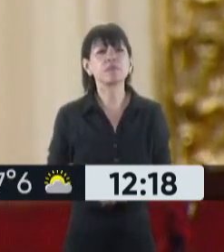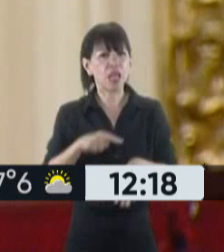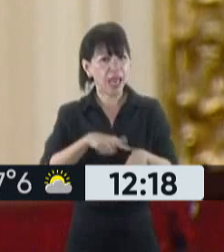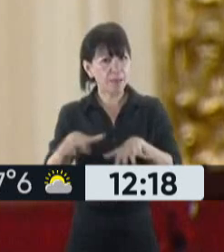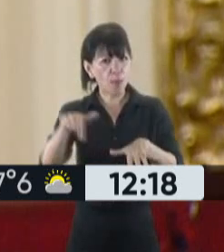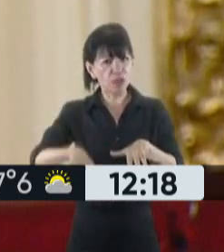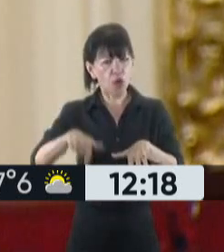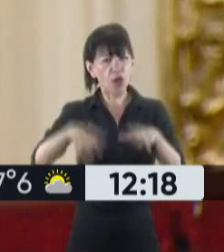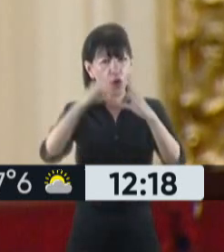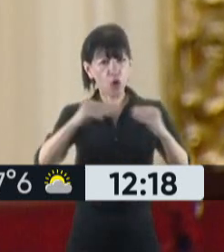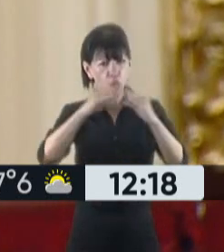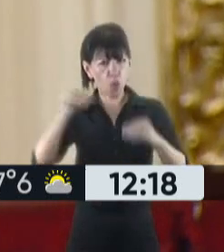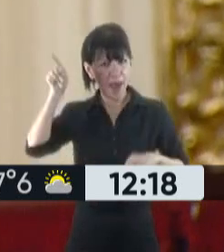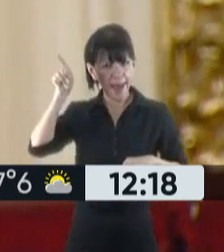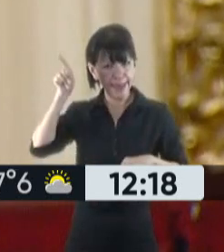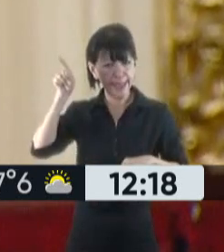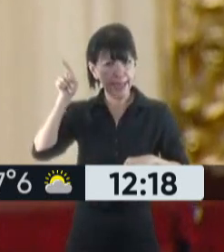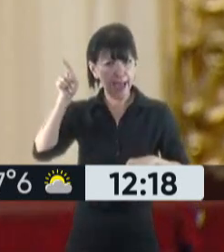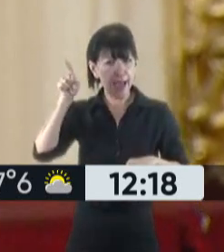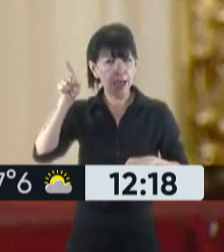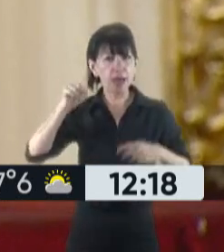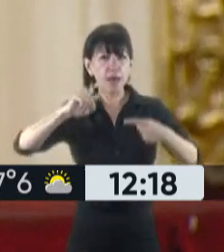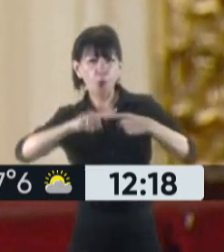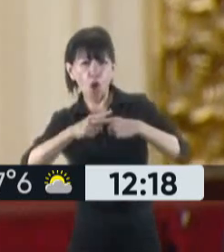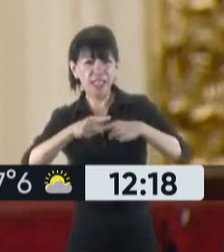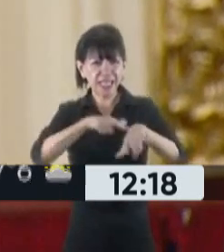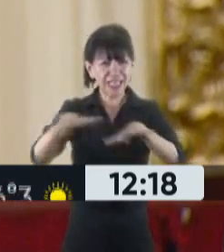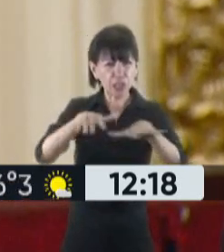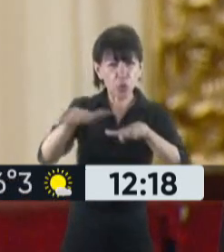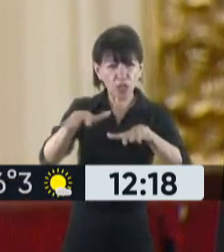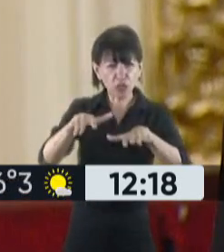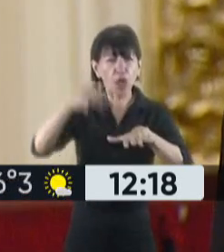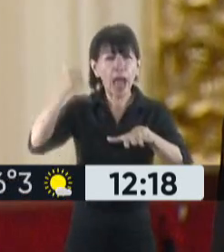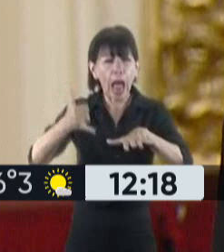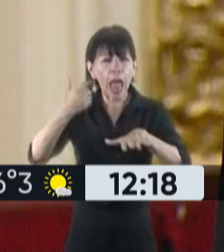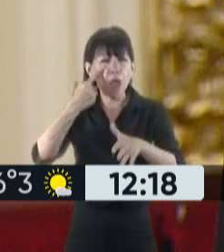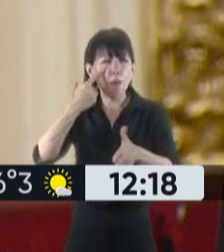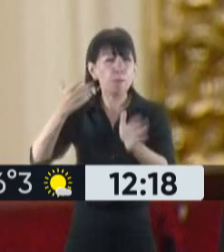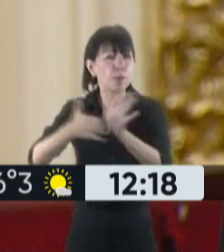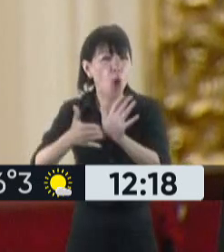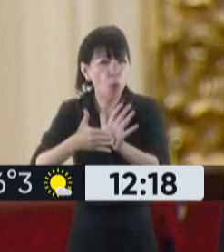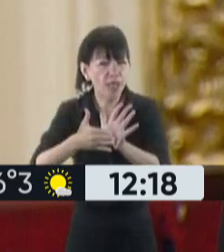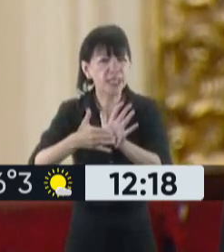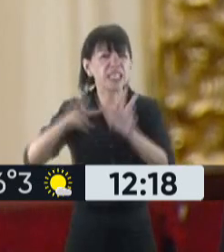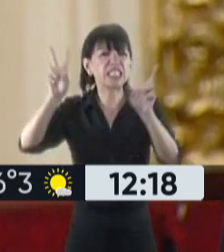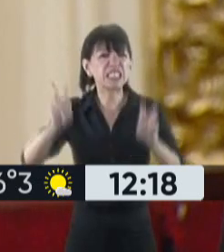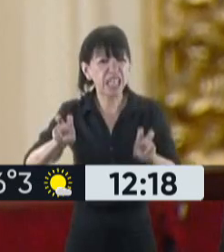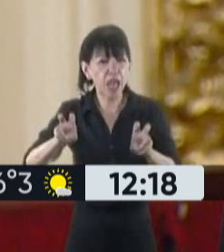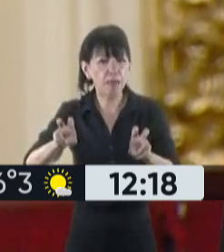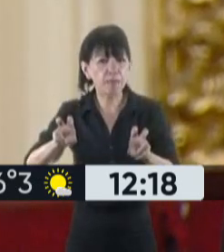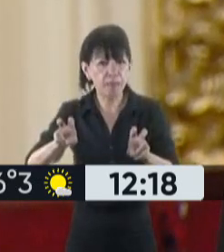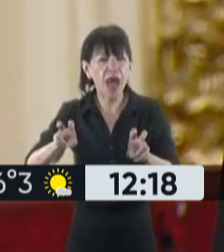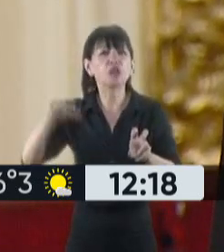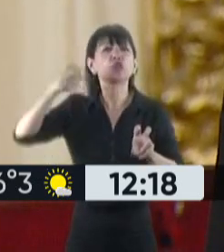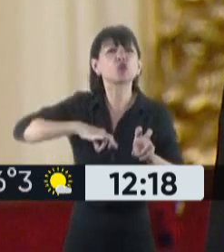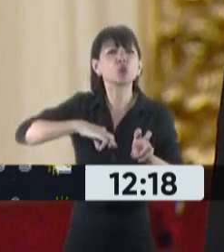la coalición en Rumania analiza una propuesta de sobretasación de los